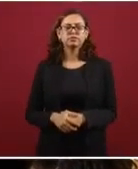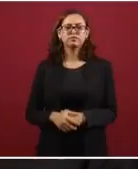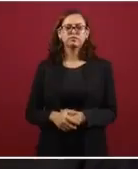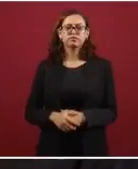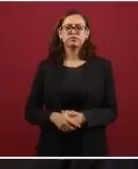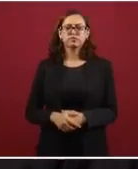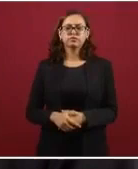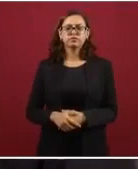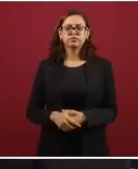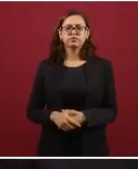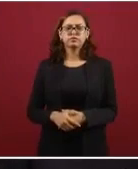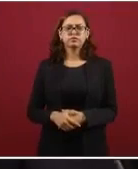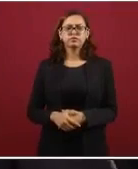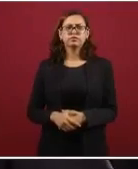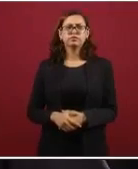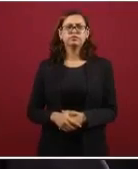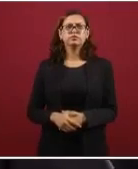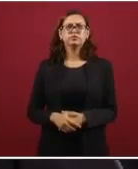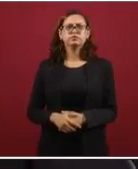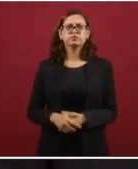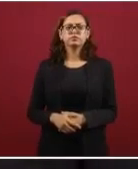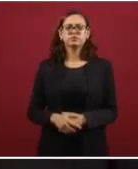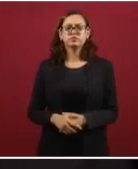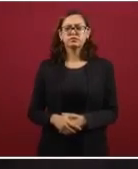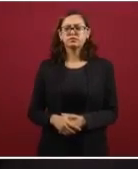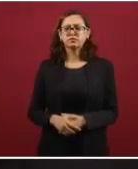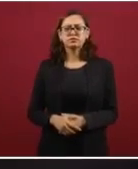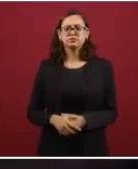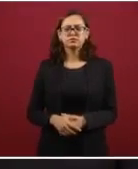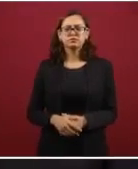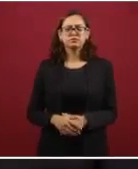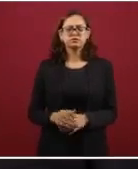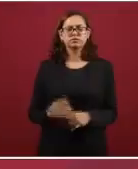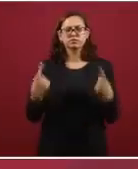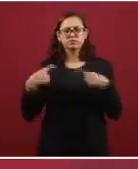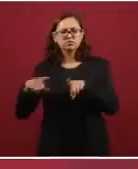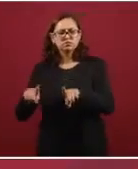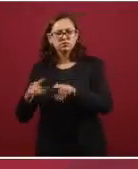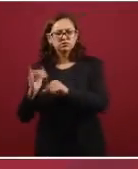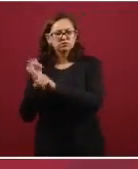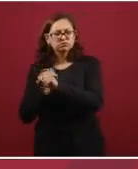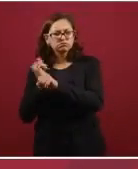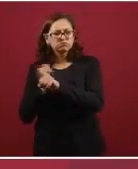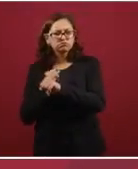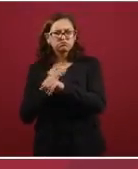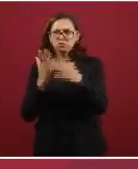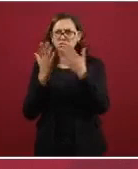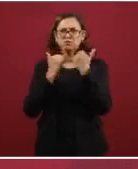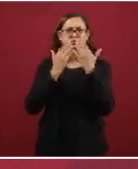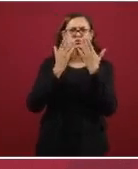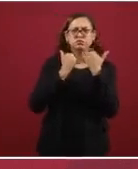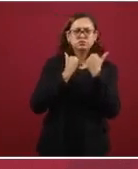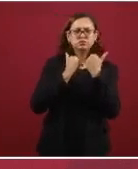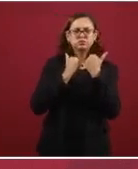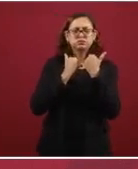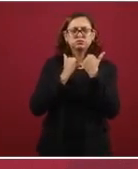ninguna otra investigación. Yo les